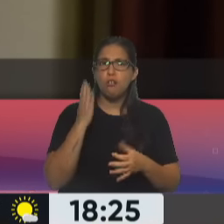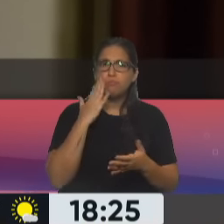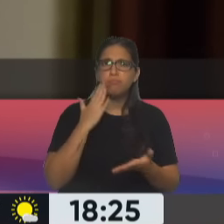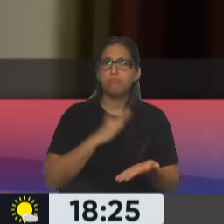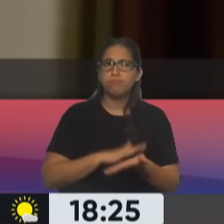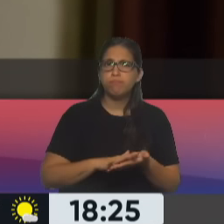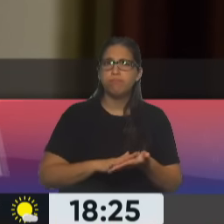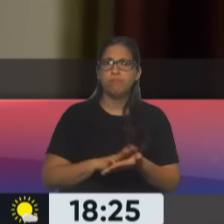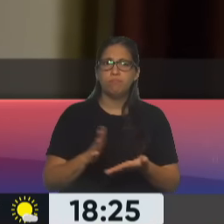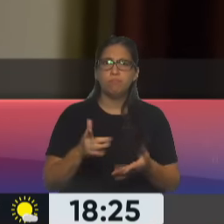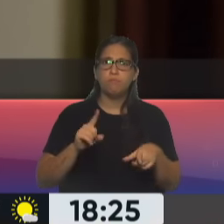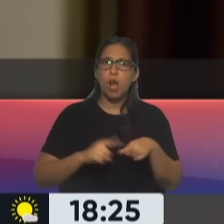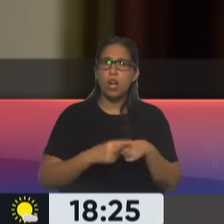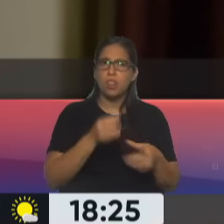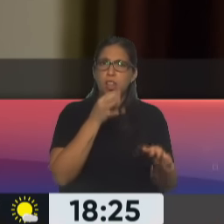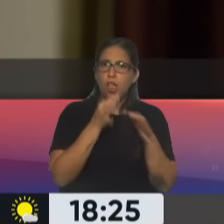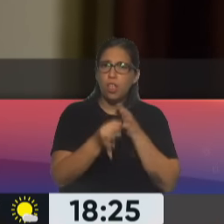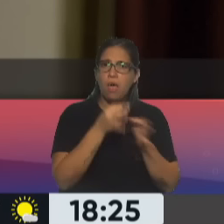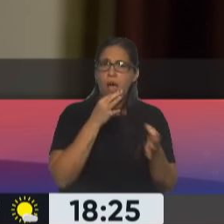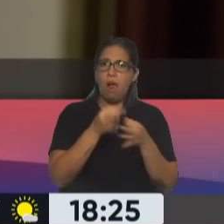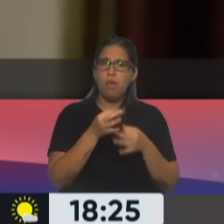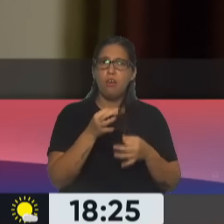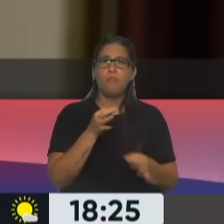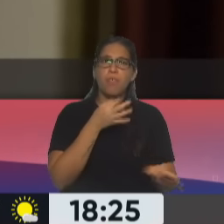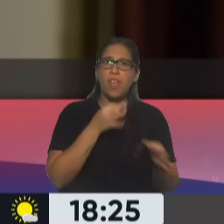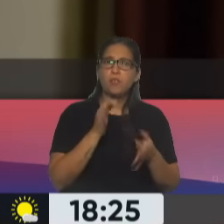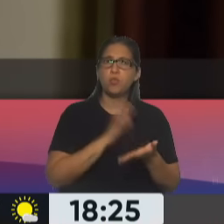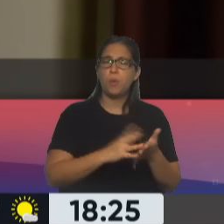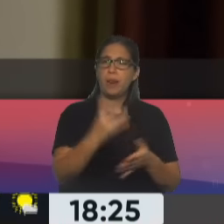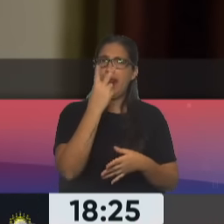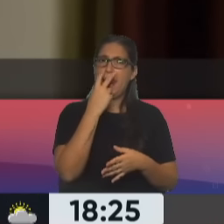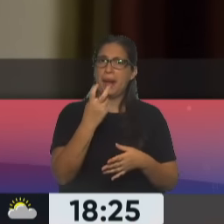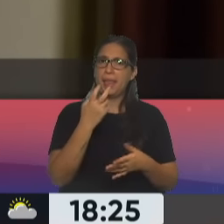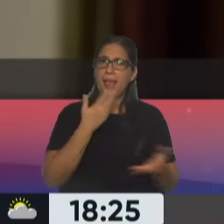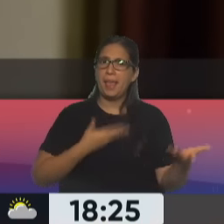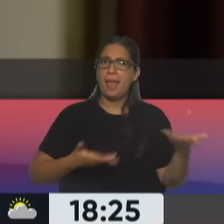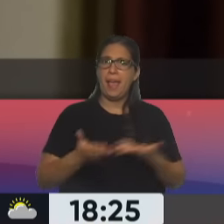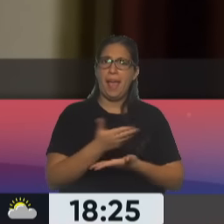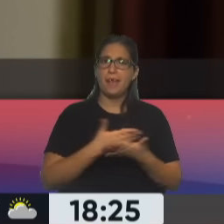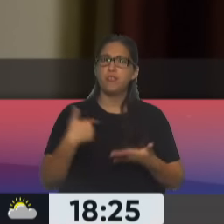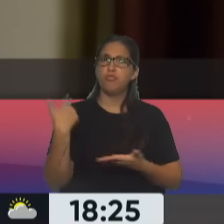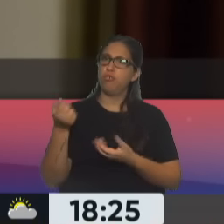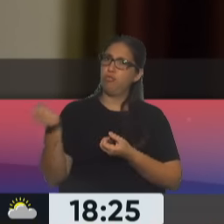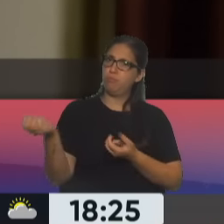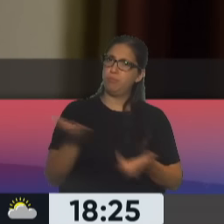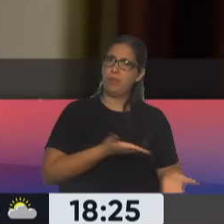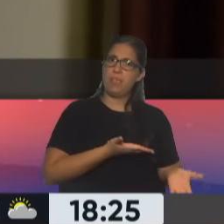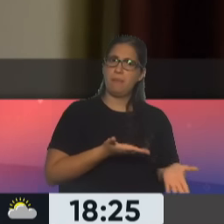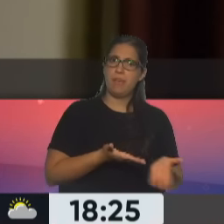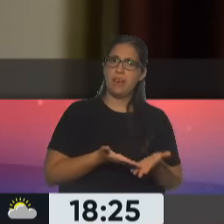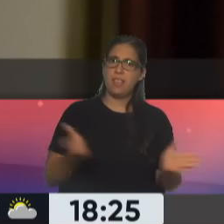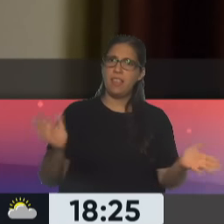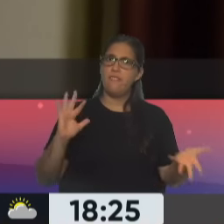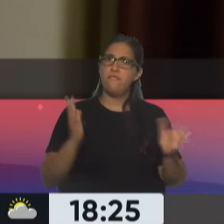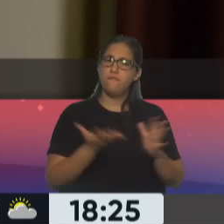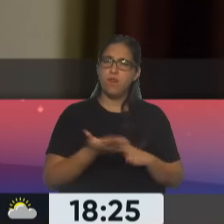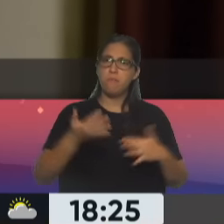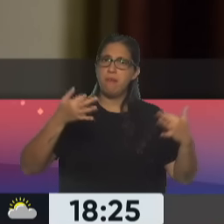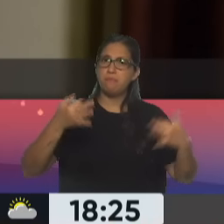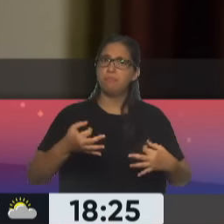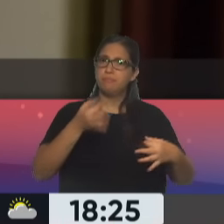diálogo político, el diálogo energético al cual estamos dando la bienvenida, que sean los canales